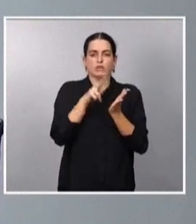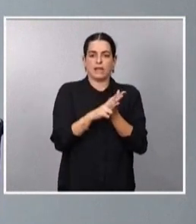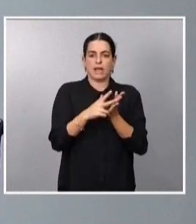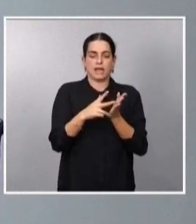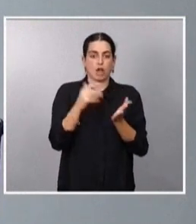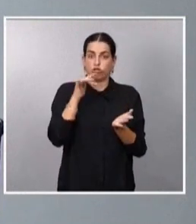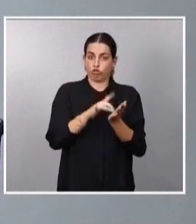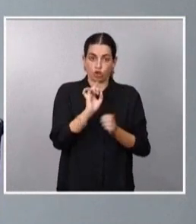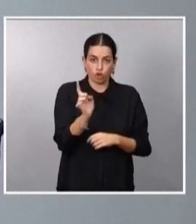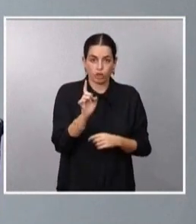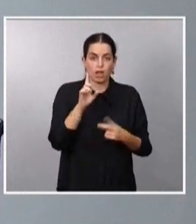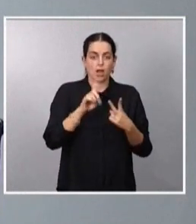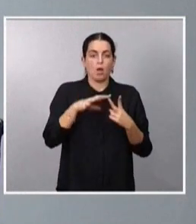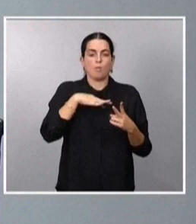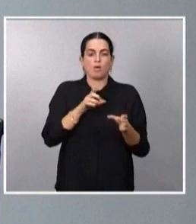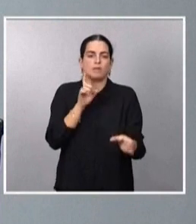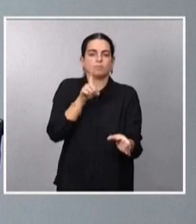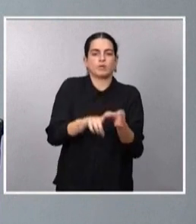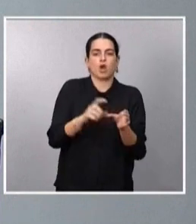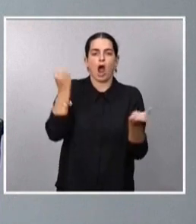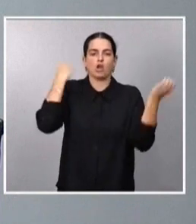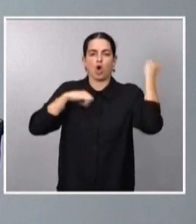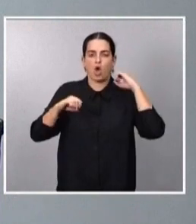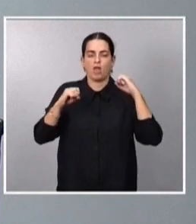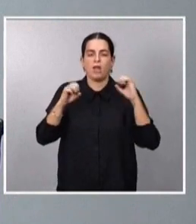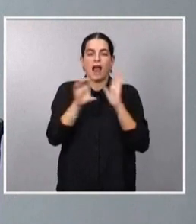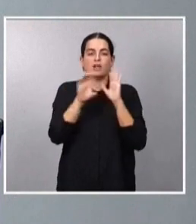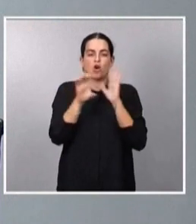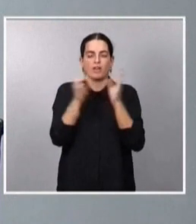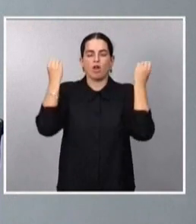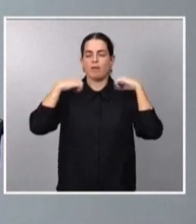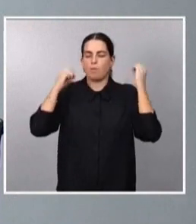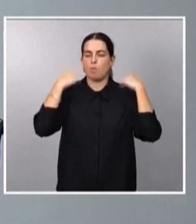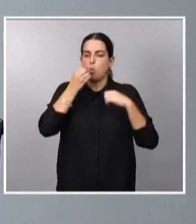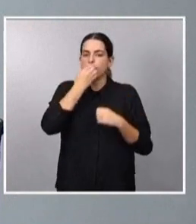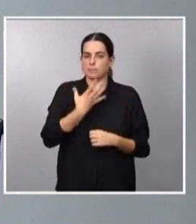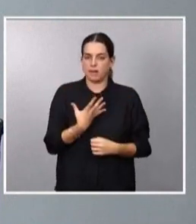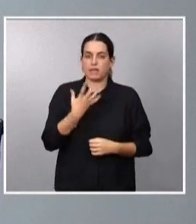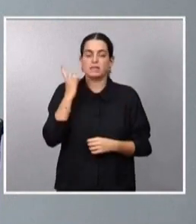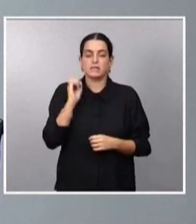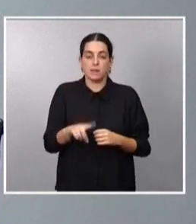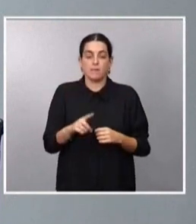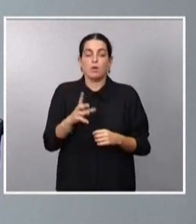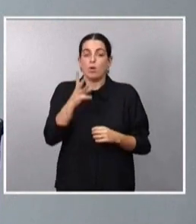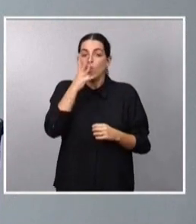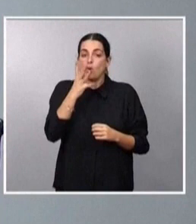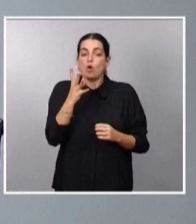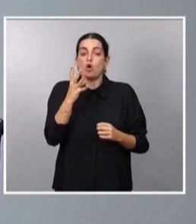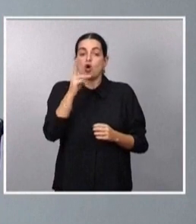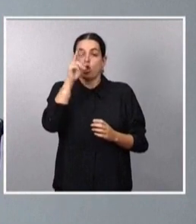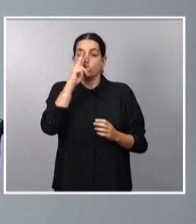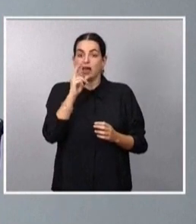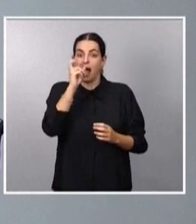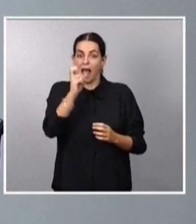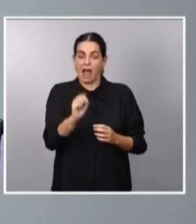acogerse al código de buenas prácticas en este caso con una carencia en el pago del principal de dos años un tipo de